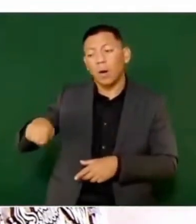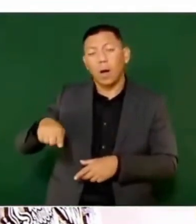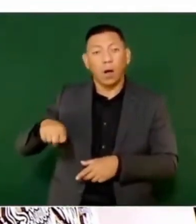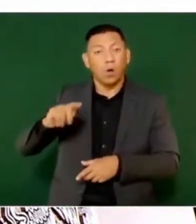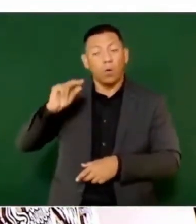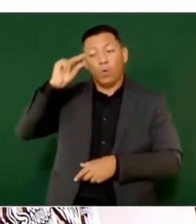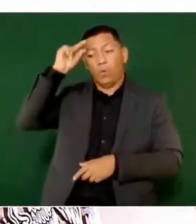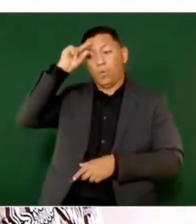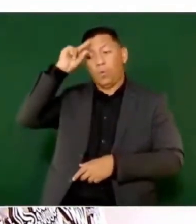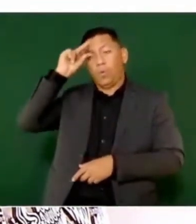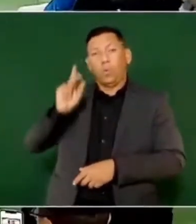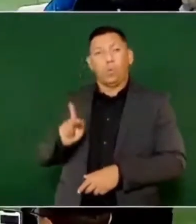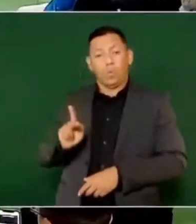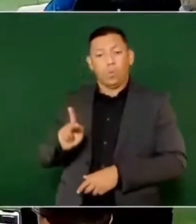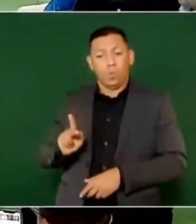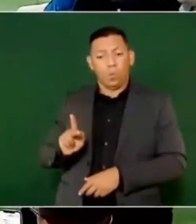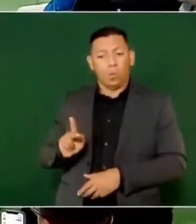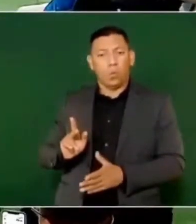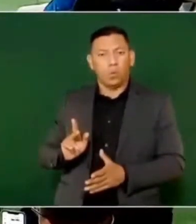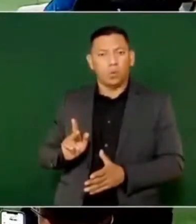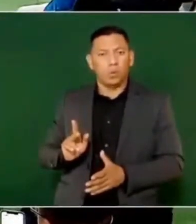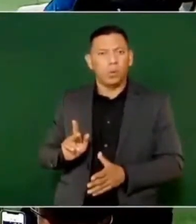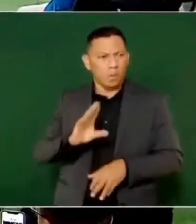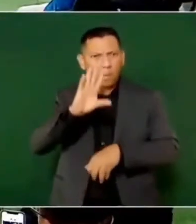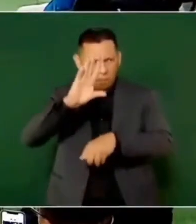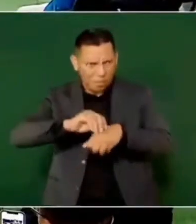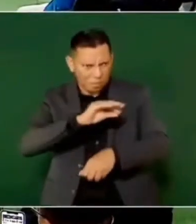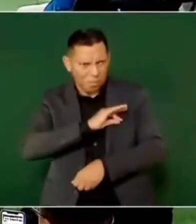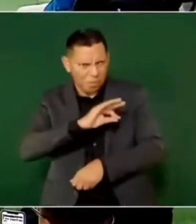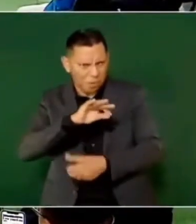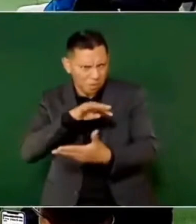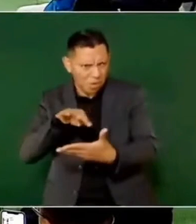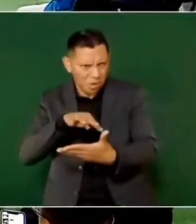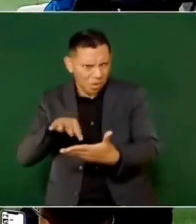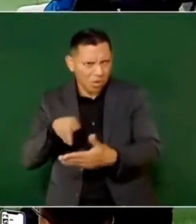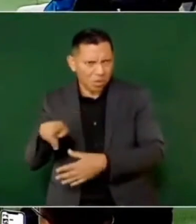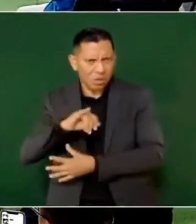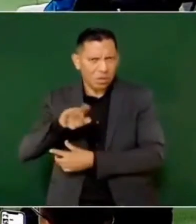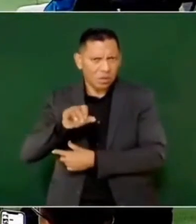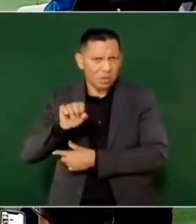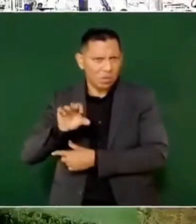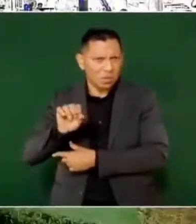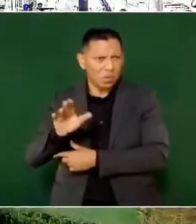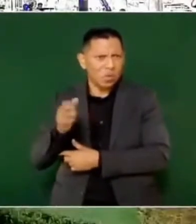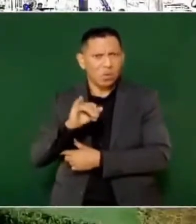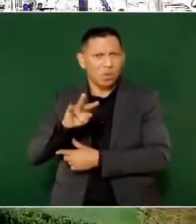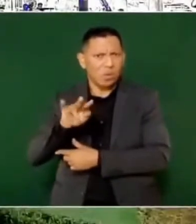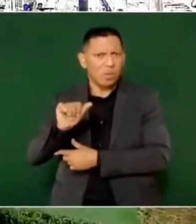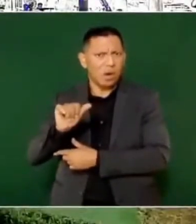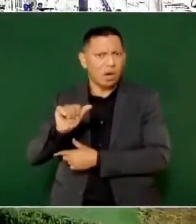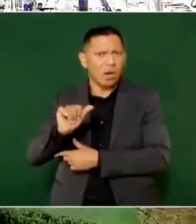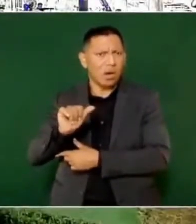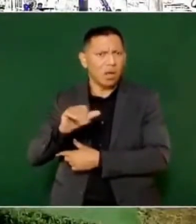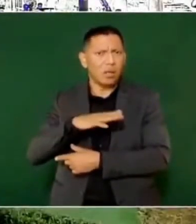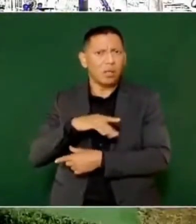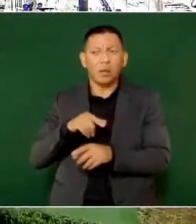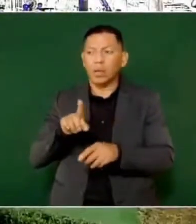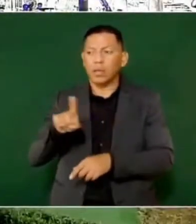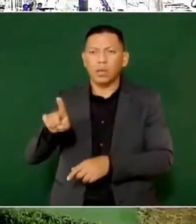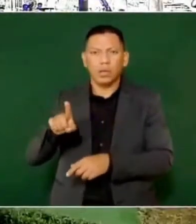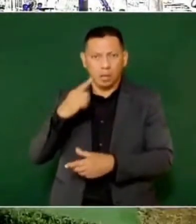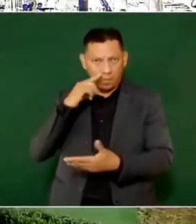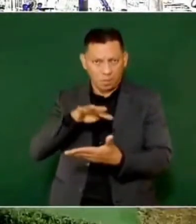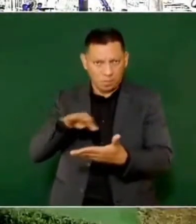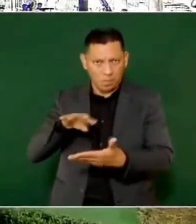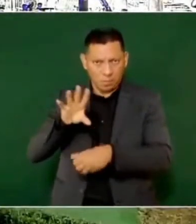pseudointelectuales. ¿Le puedo leer un párrafo de don Jesús Silva Herzog que está aquí sobre la derecha? A ver. Se lo